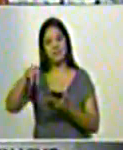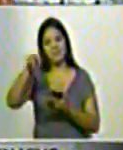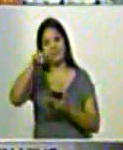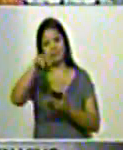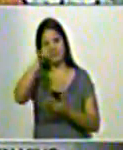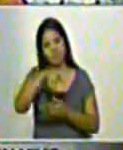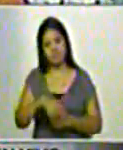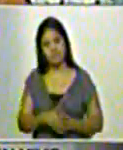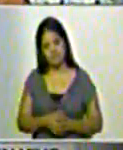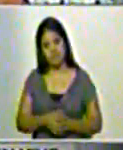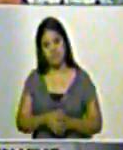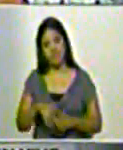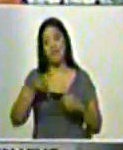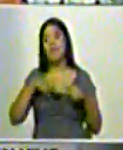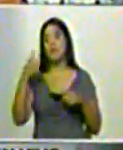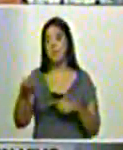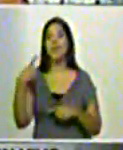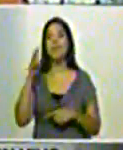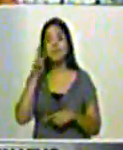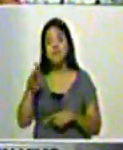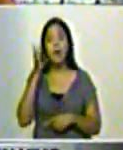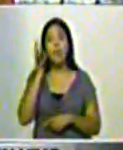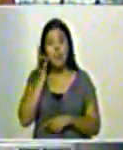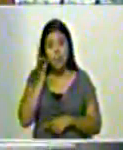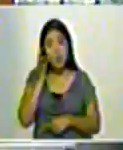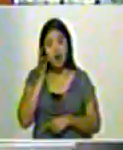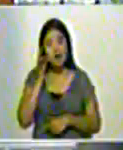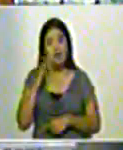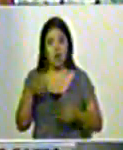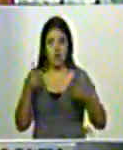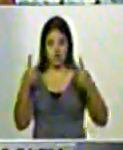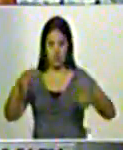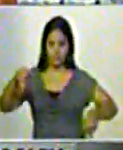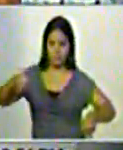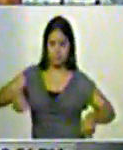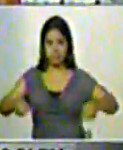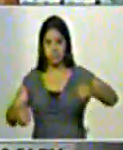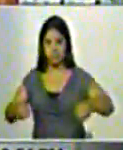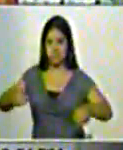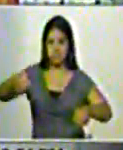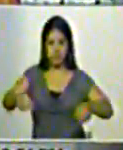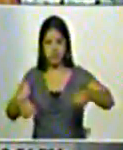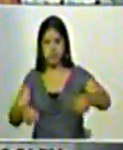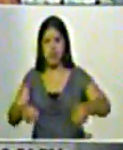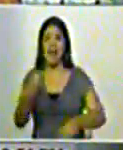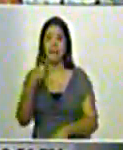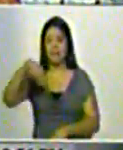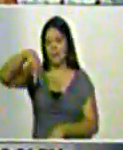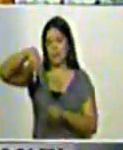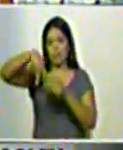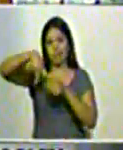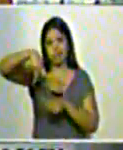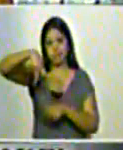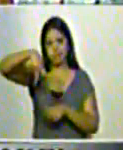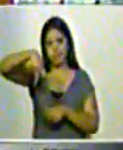escalera. Luego vi a una señora con sus dos bastones, le faltaba una pierna, la señora, con sus